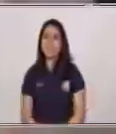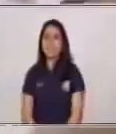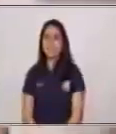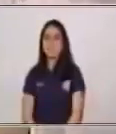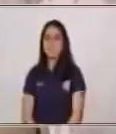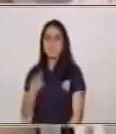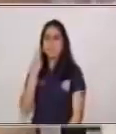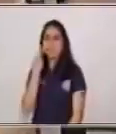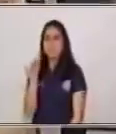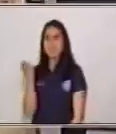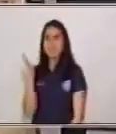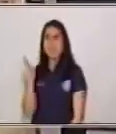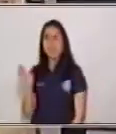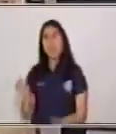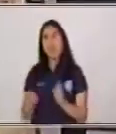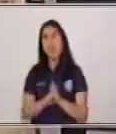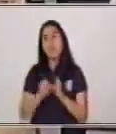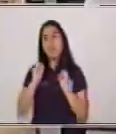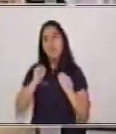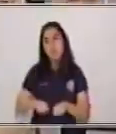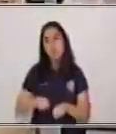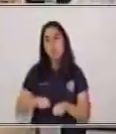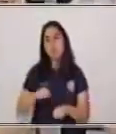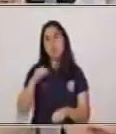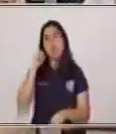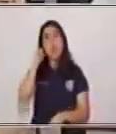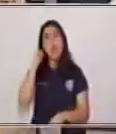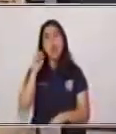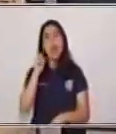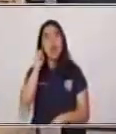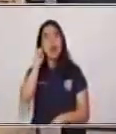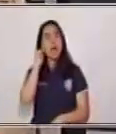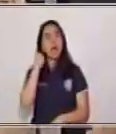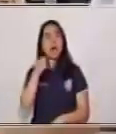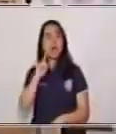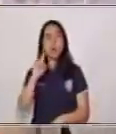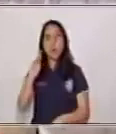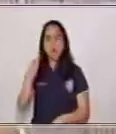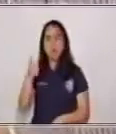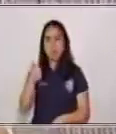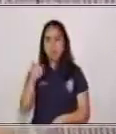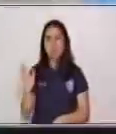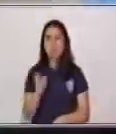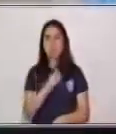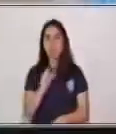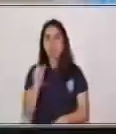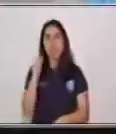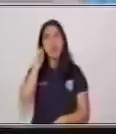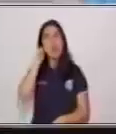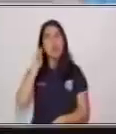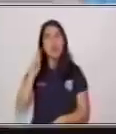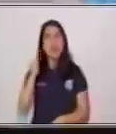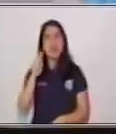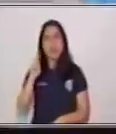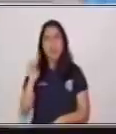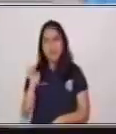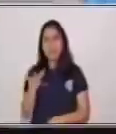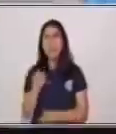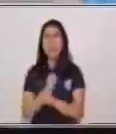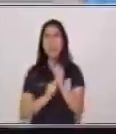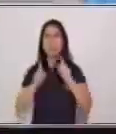Es decir, veremos si es aguda, grave, esdrújula o sobreesdrújula. Y por último, con base a esa